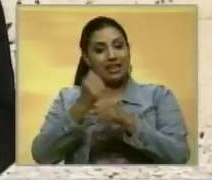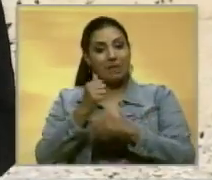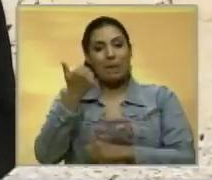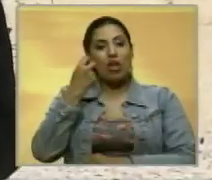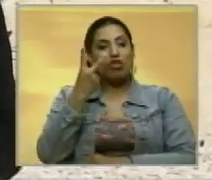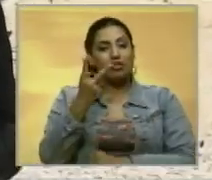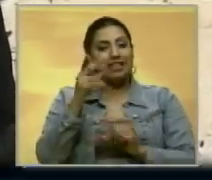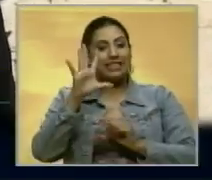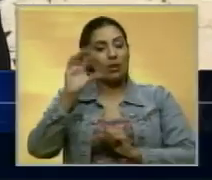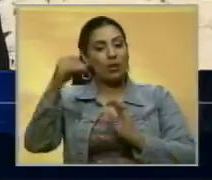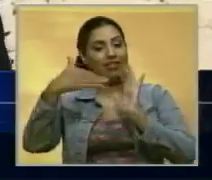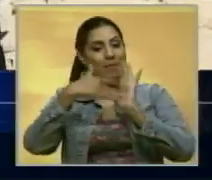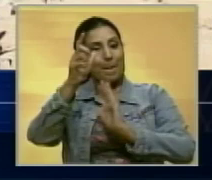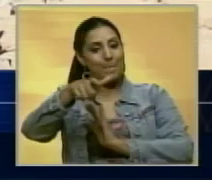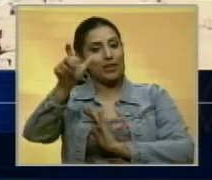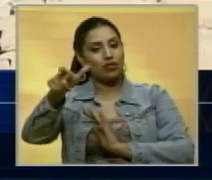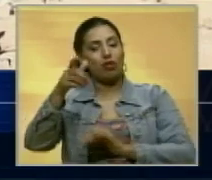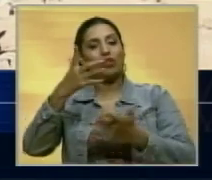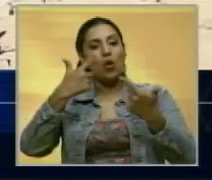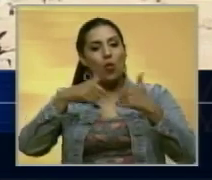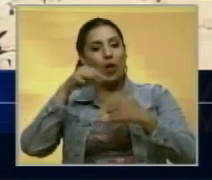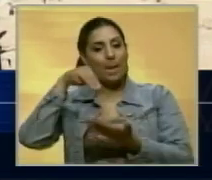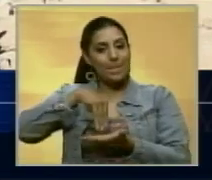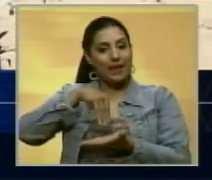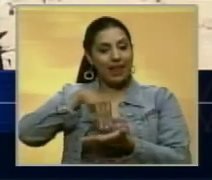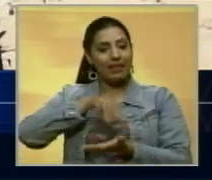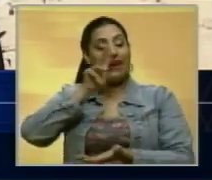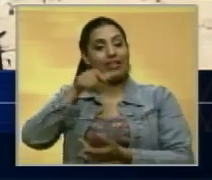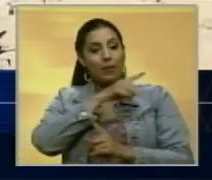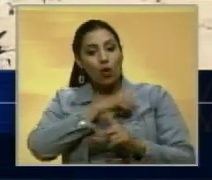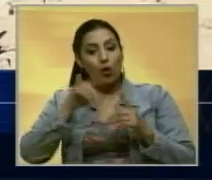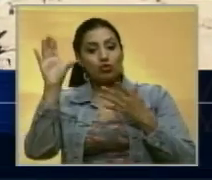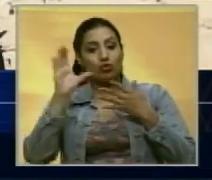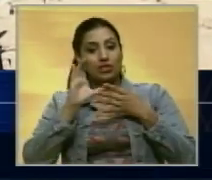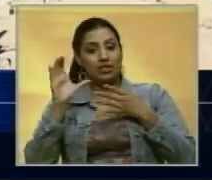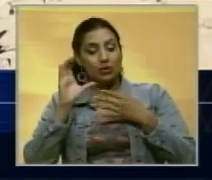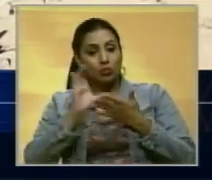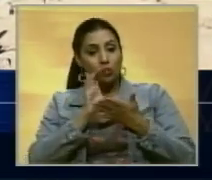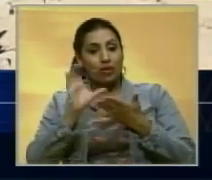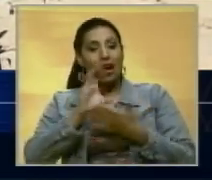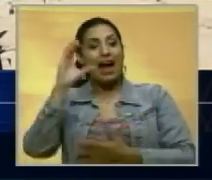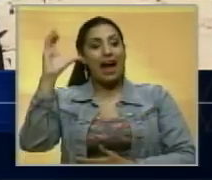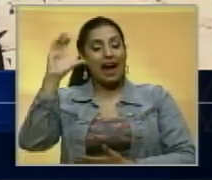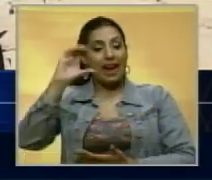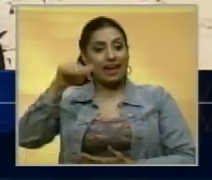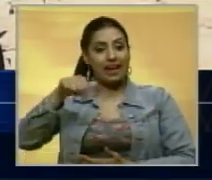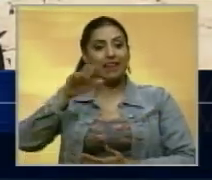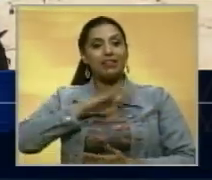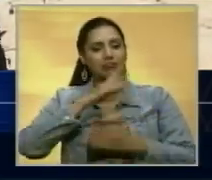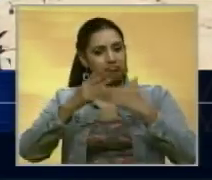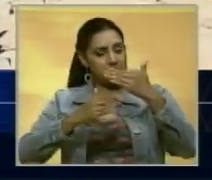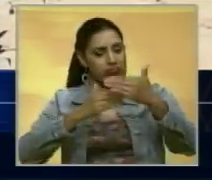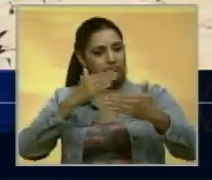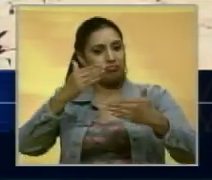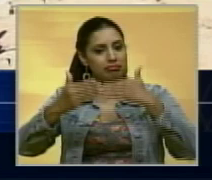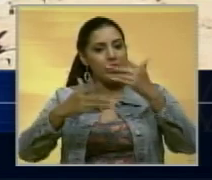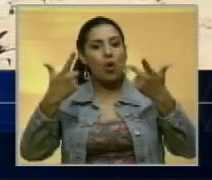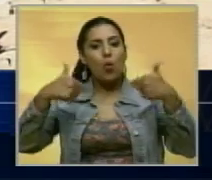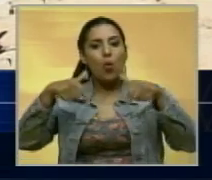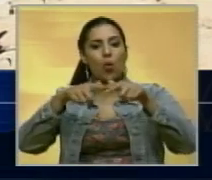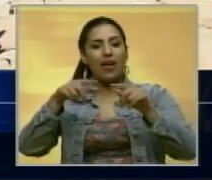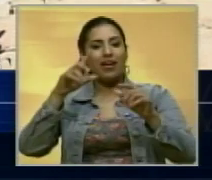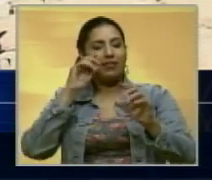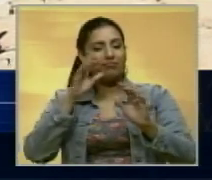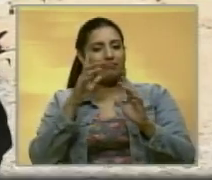a más de 250.000 personas de los Altos Mirandinos, y en la ciudad capital se está llevando a cabo progresivamente la canalización